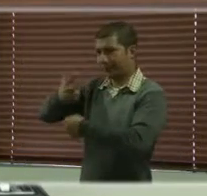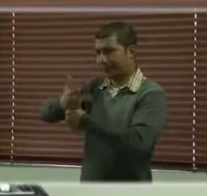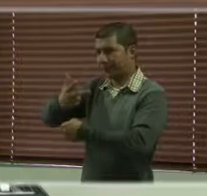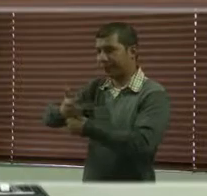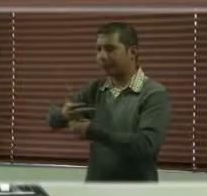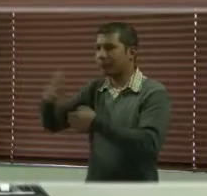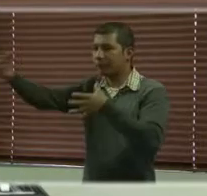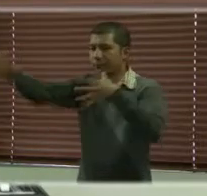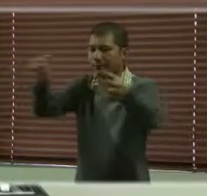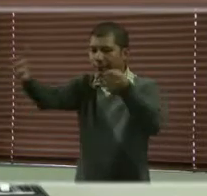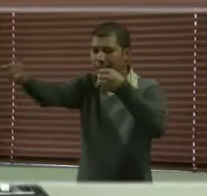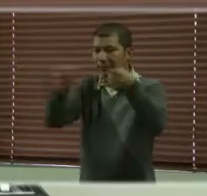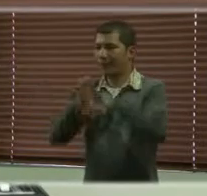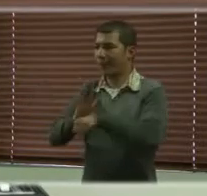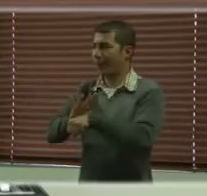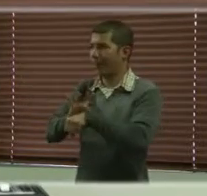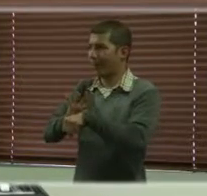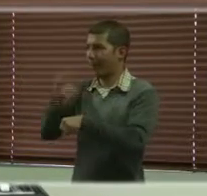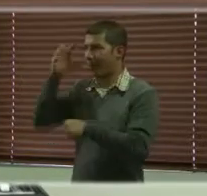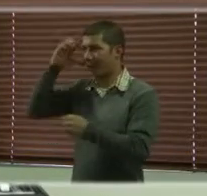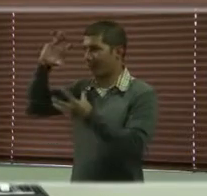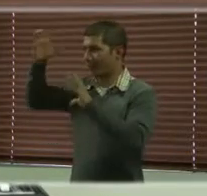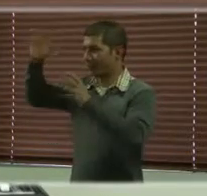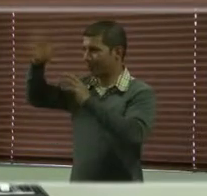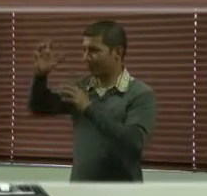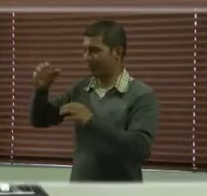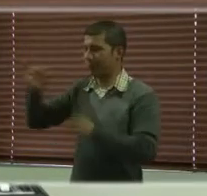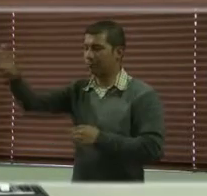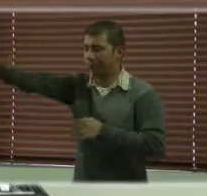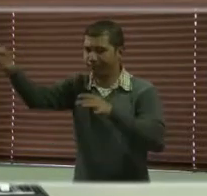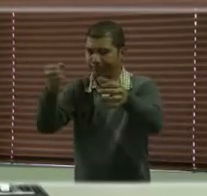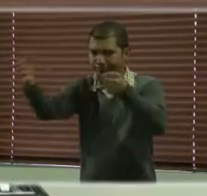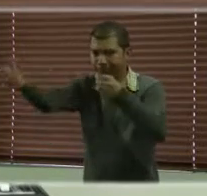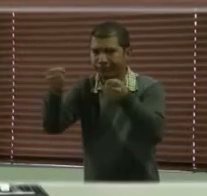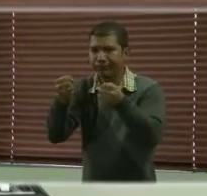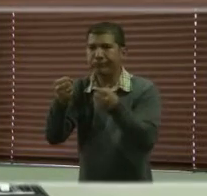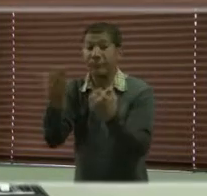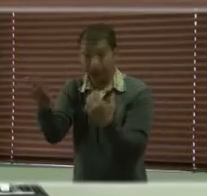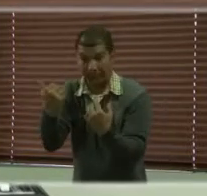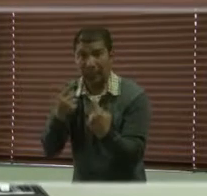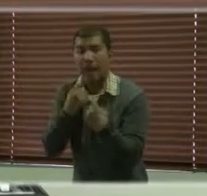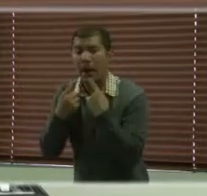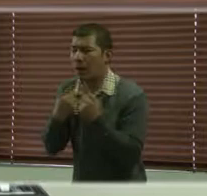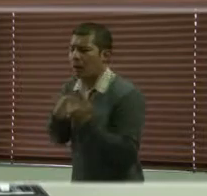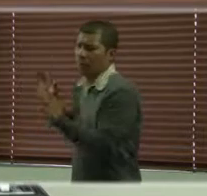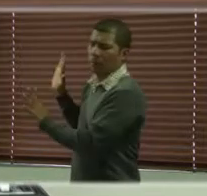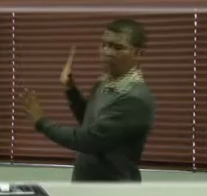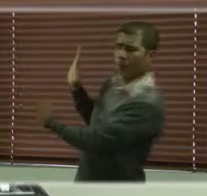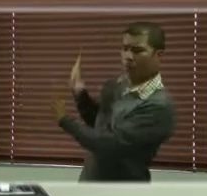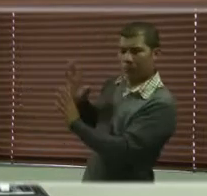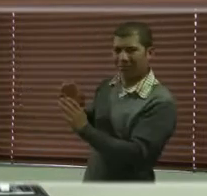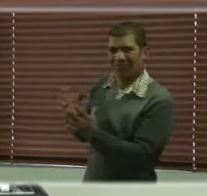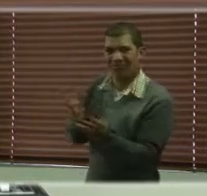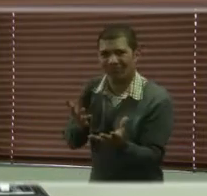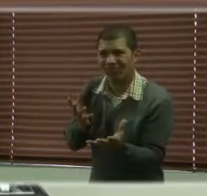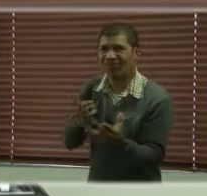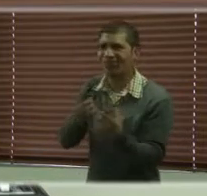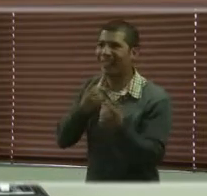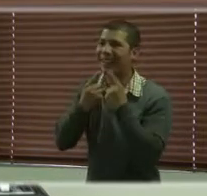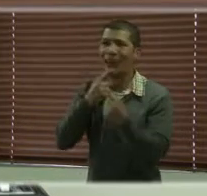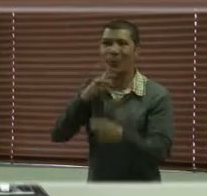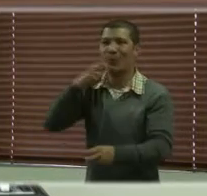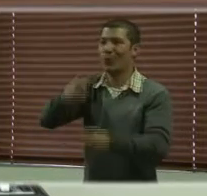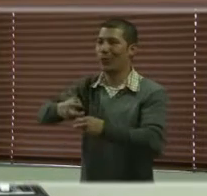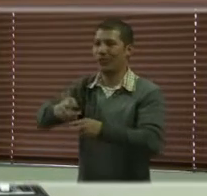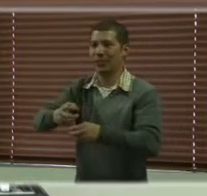de los psiquiatras es Es casi imposible ellos justifican toda la serie de violaciones a los derechos de los pacientes